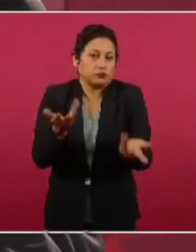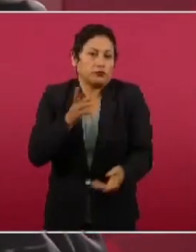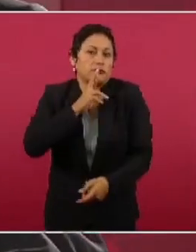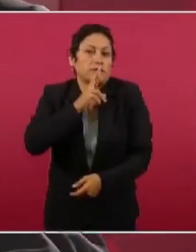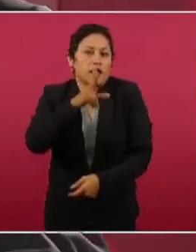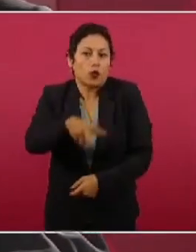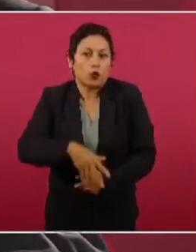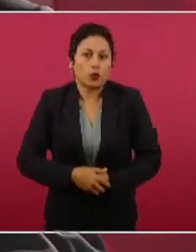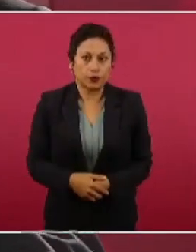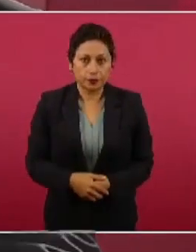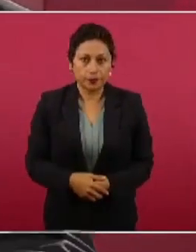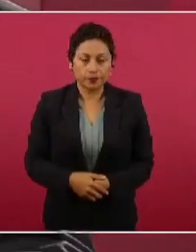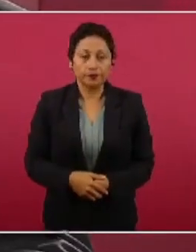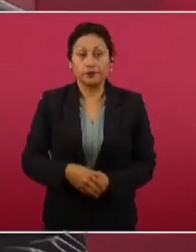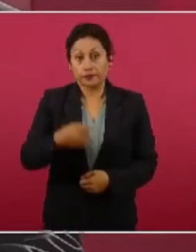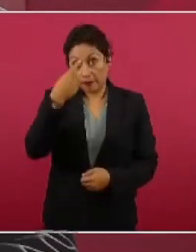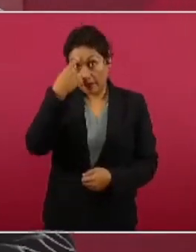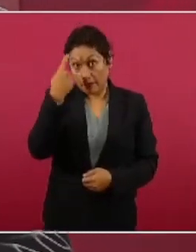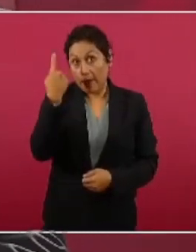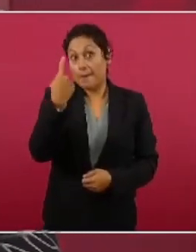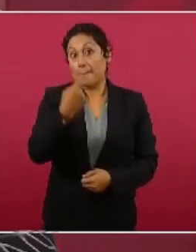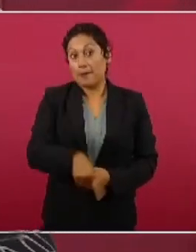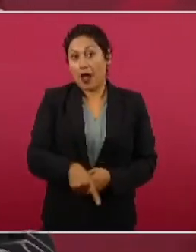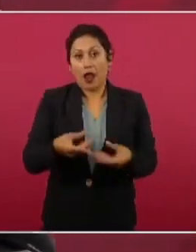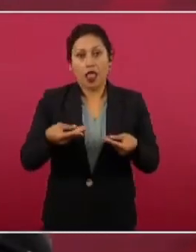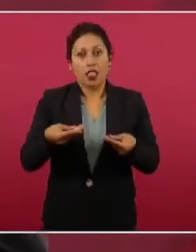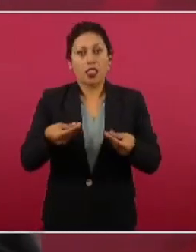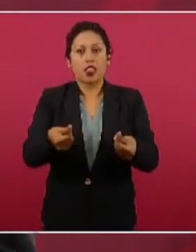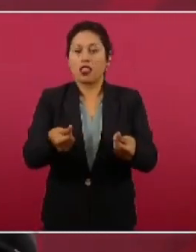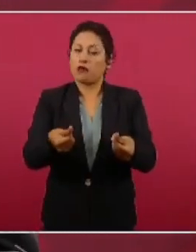vamos a reducir viáticos aún más